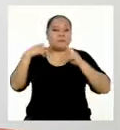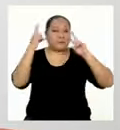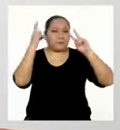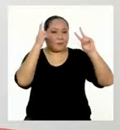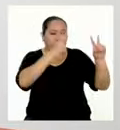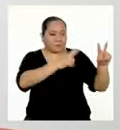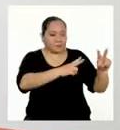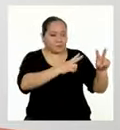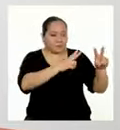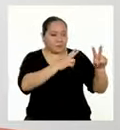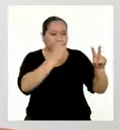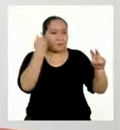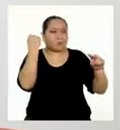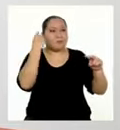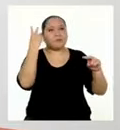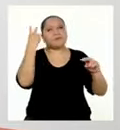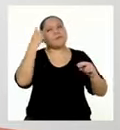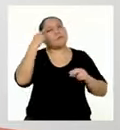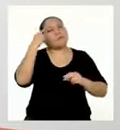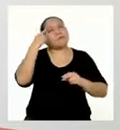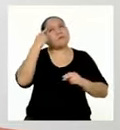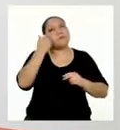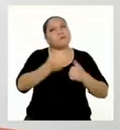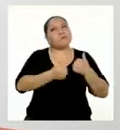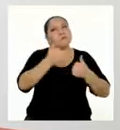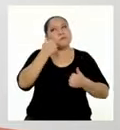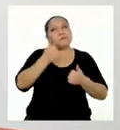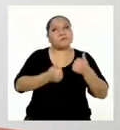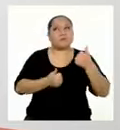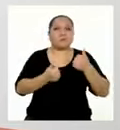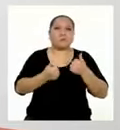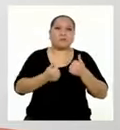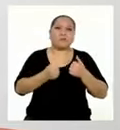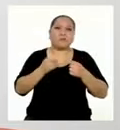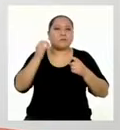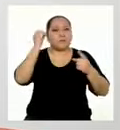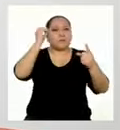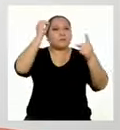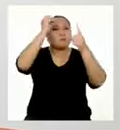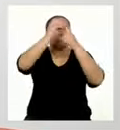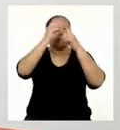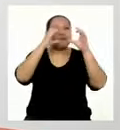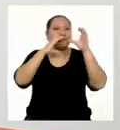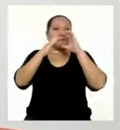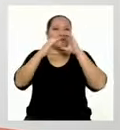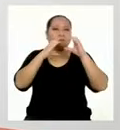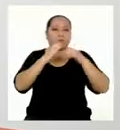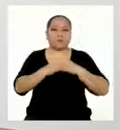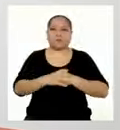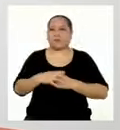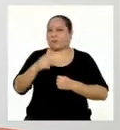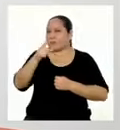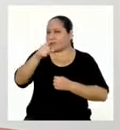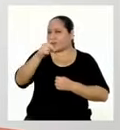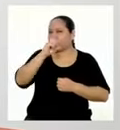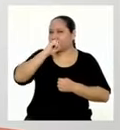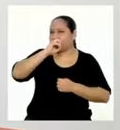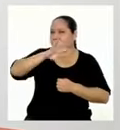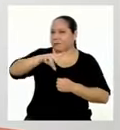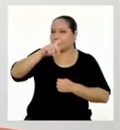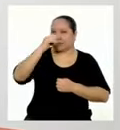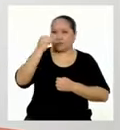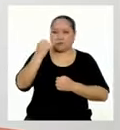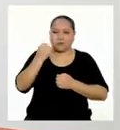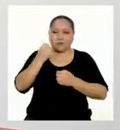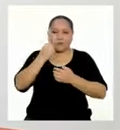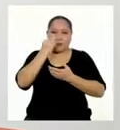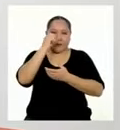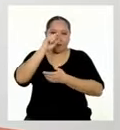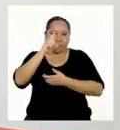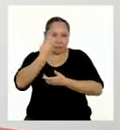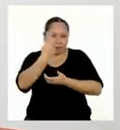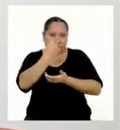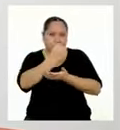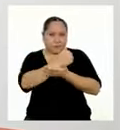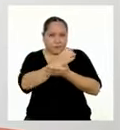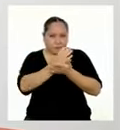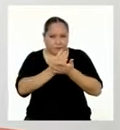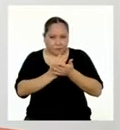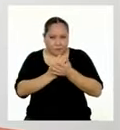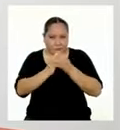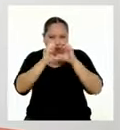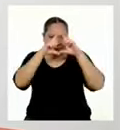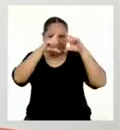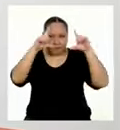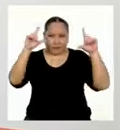Miremos y tengamos en cuenta la situación comunicativa. ¿Dirías que tu introducción se